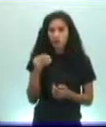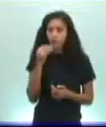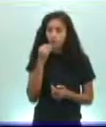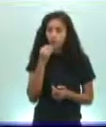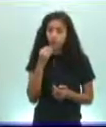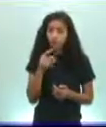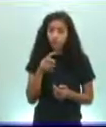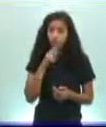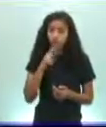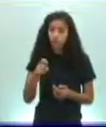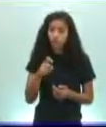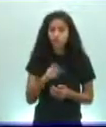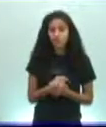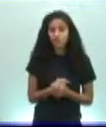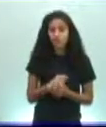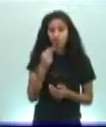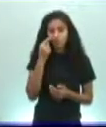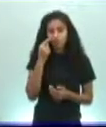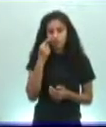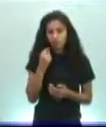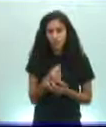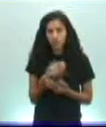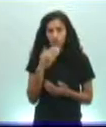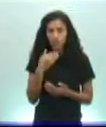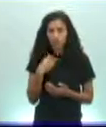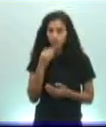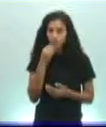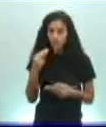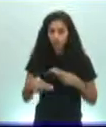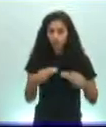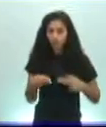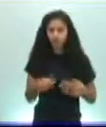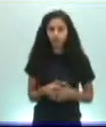dificultad. Vamos a ver cómo podemos proceder.